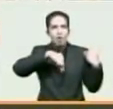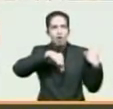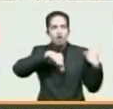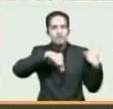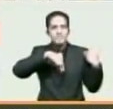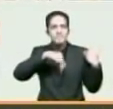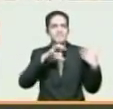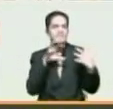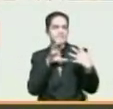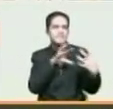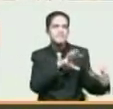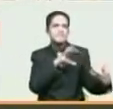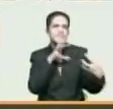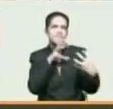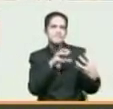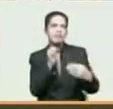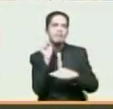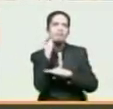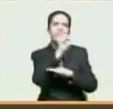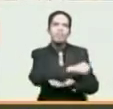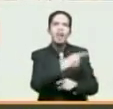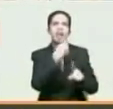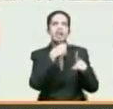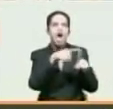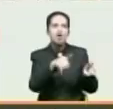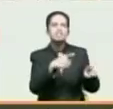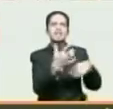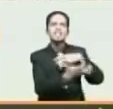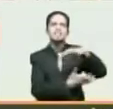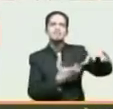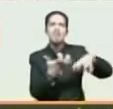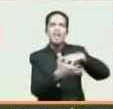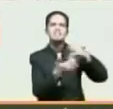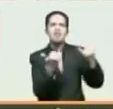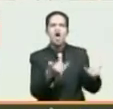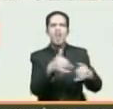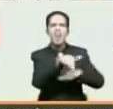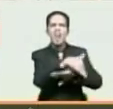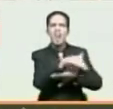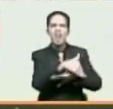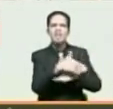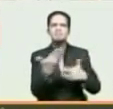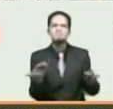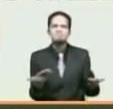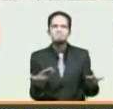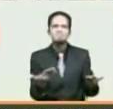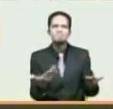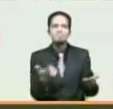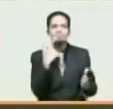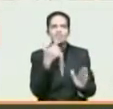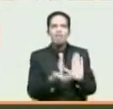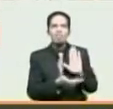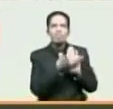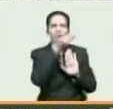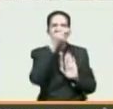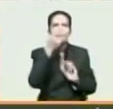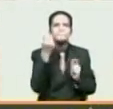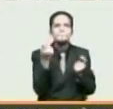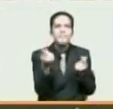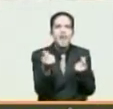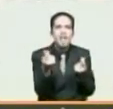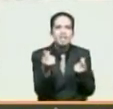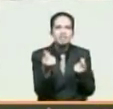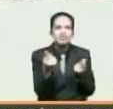combatir y derrotar la otra violencia que está en la calle ahora. Que es la violencia de la especulación, que es la